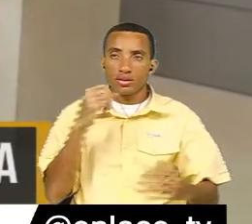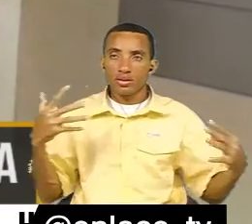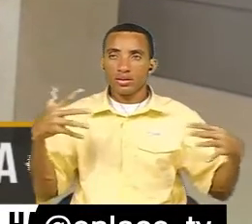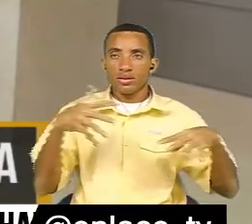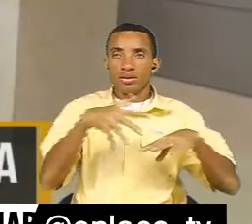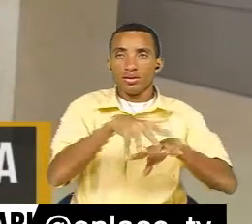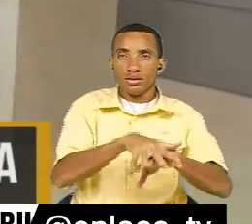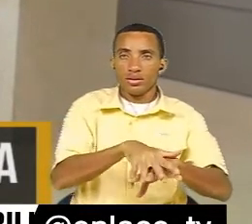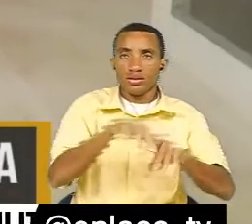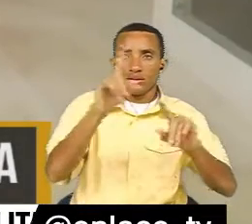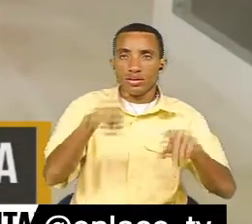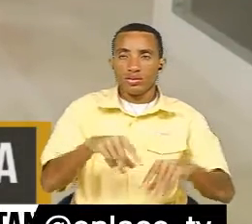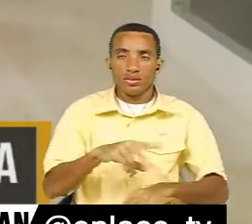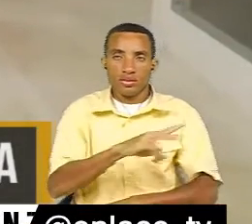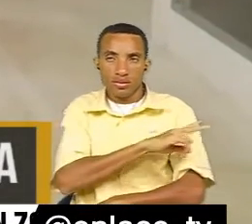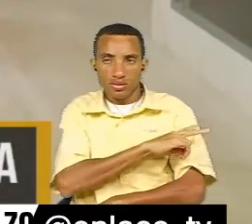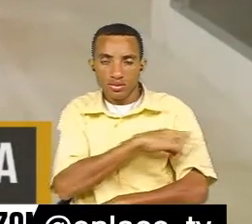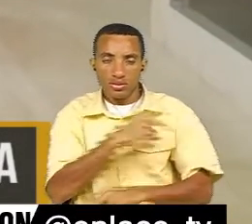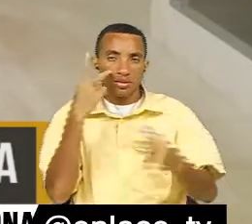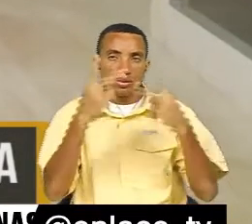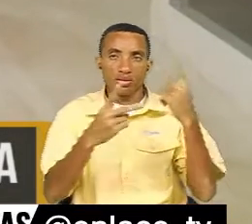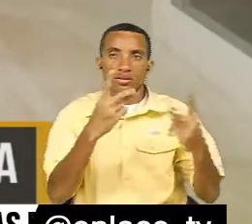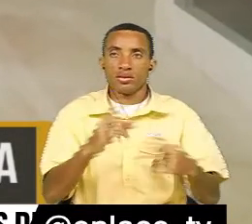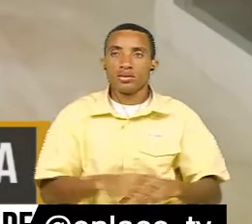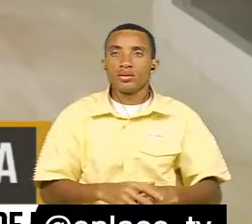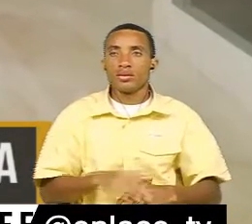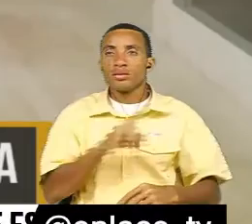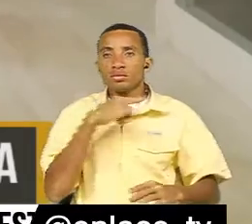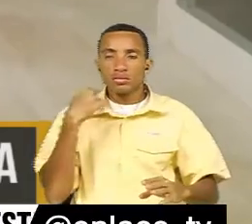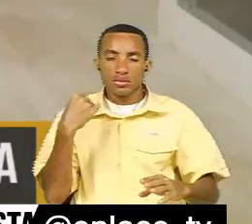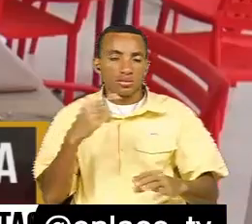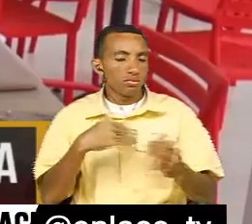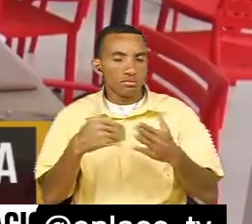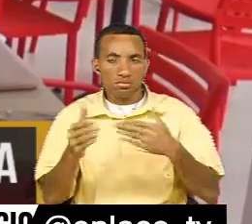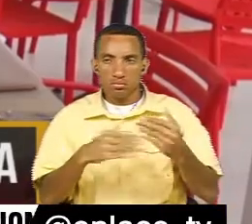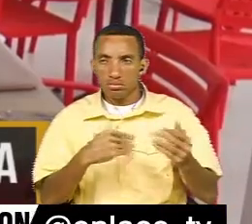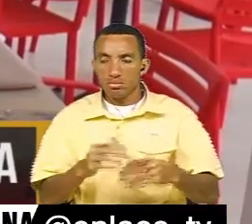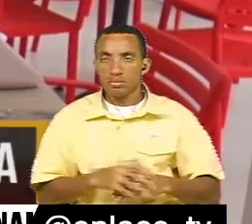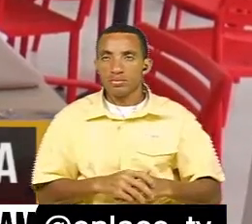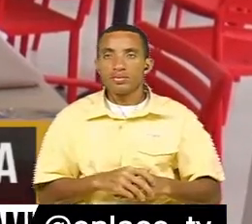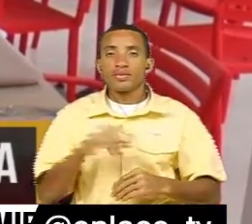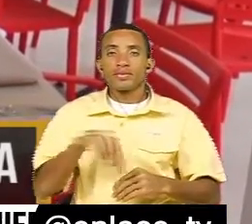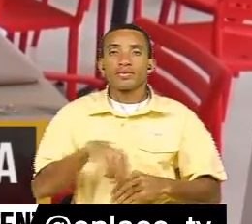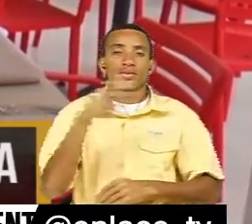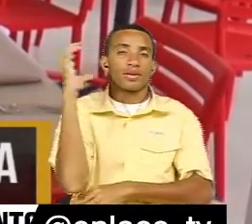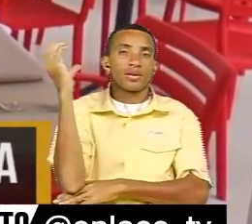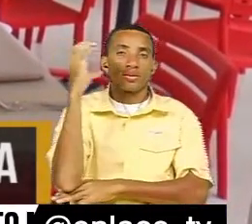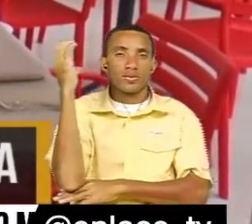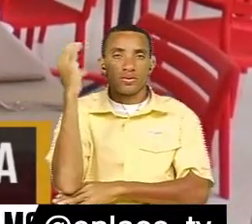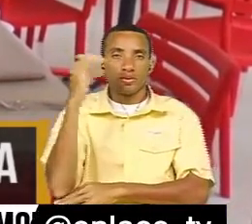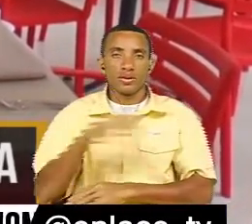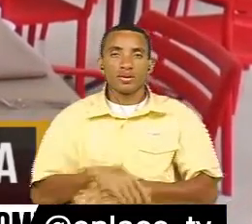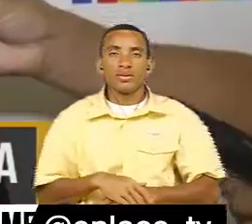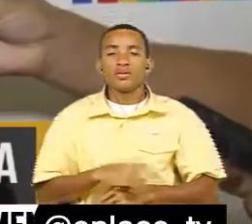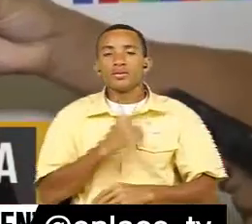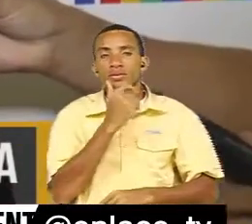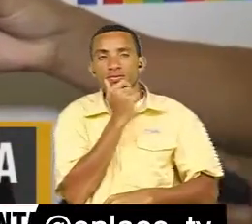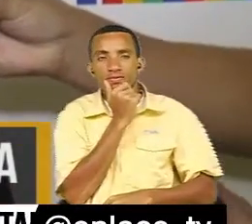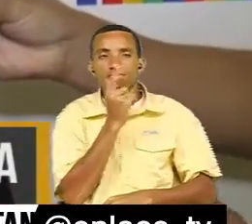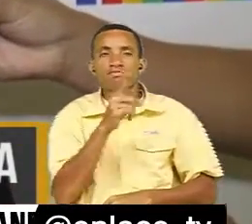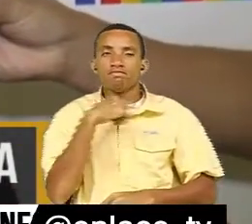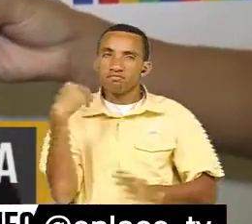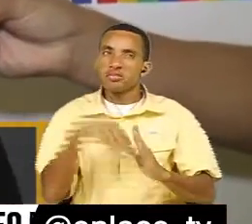corporativo con segmento turístico. Pese a la crisis, realmente en Colombia creo que somos expertos en crisis, de tal